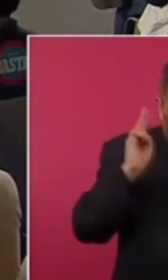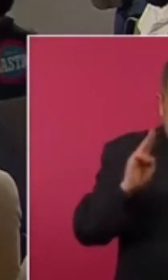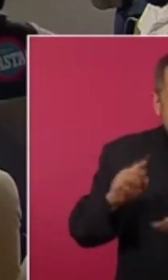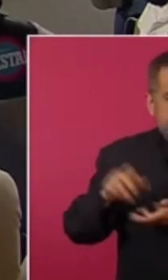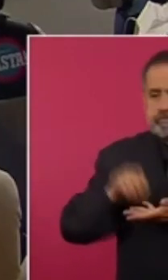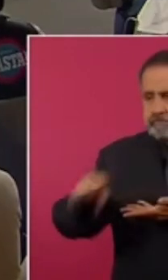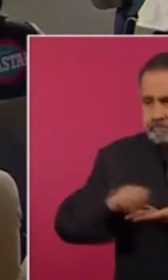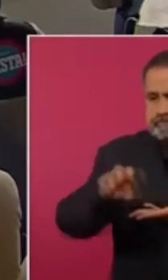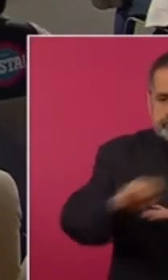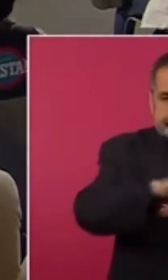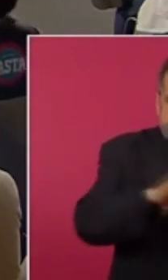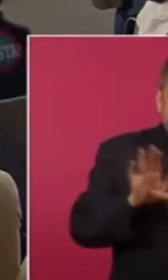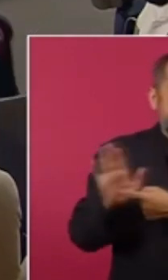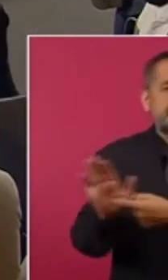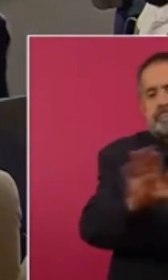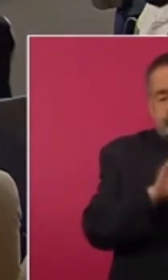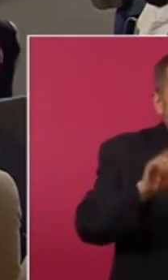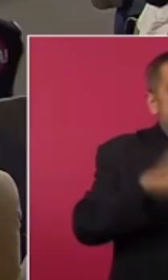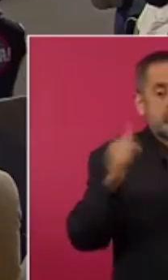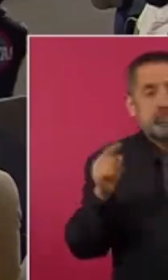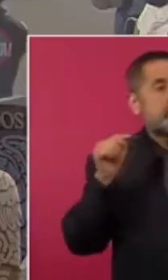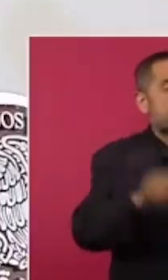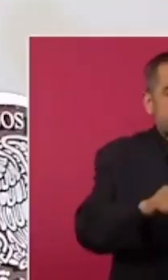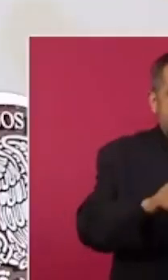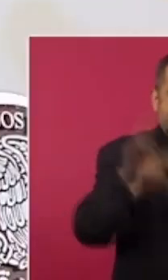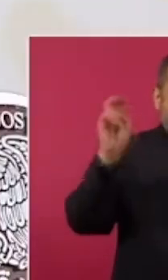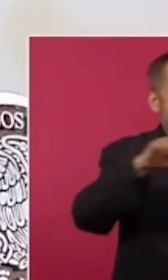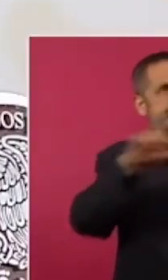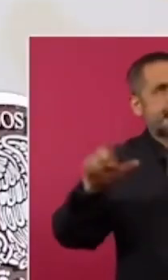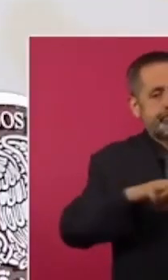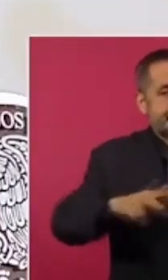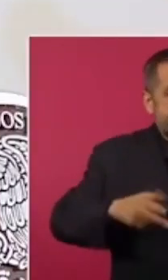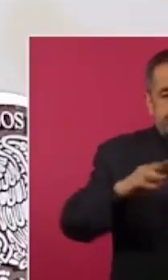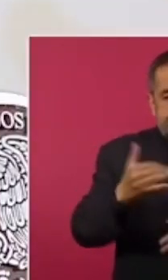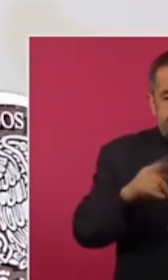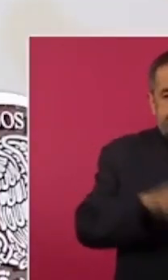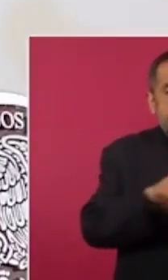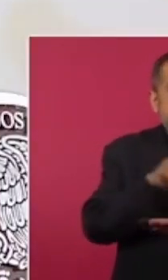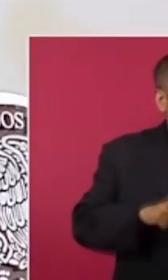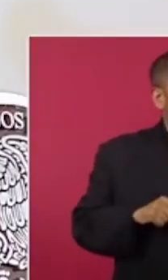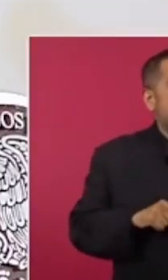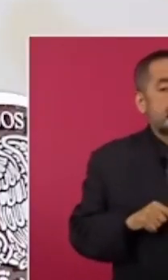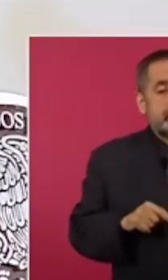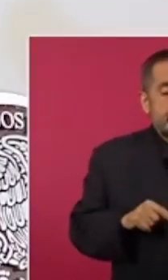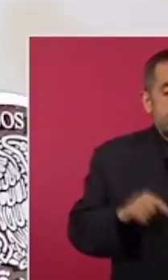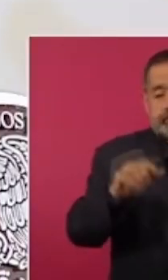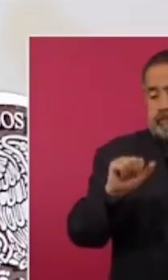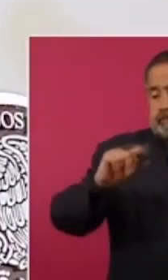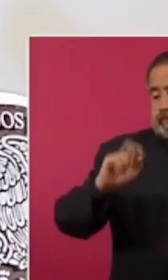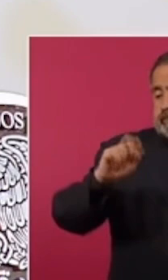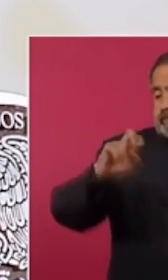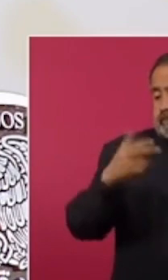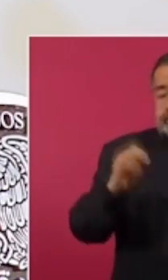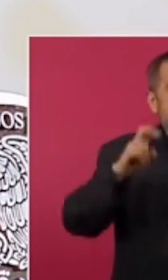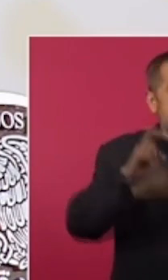que habilitaremos expresamente para hablar de los hallazgos del Tren Maya en el edificio del Ateneo Peninsular, que se